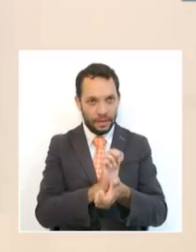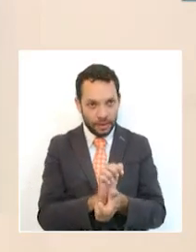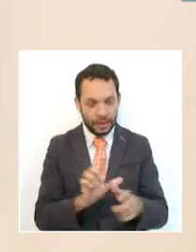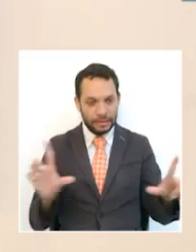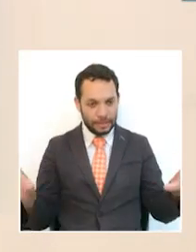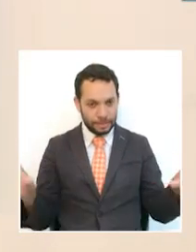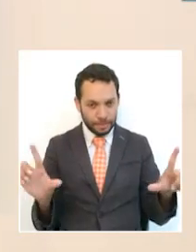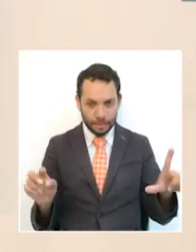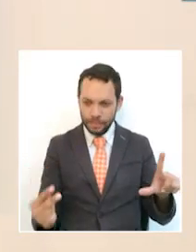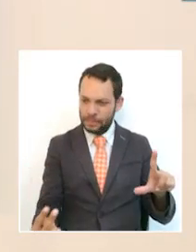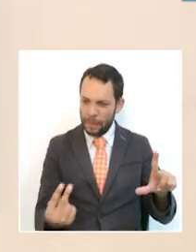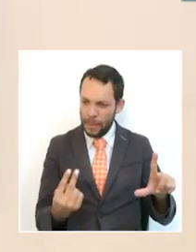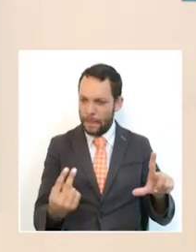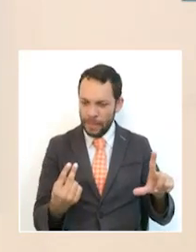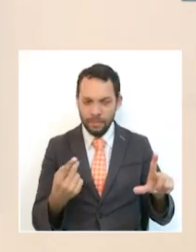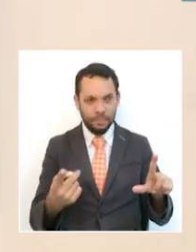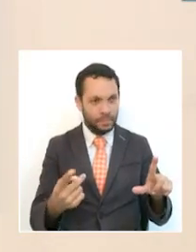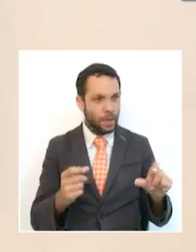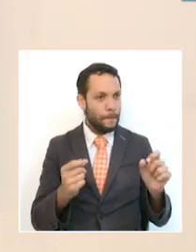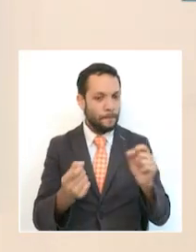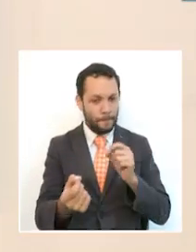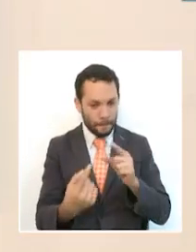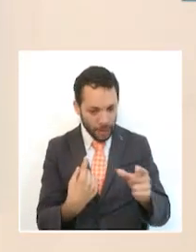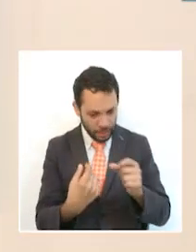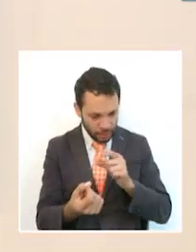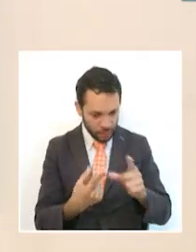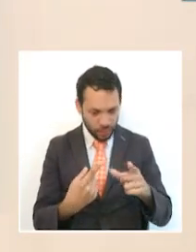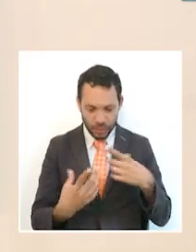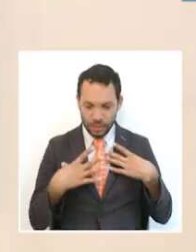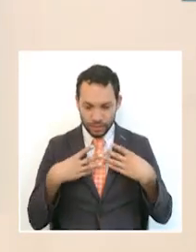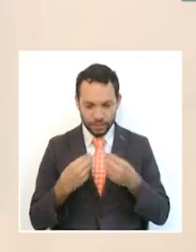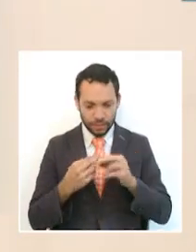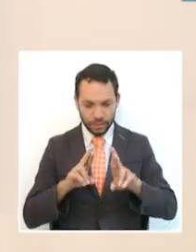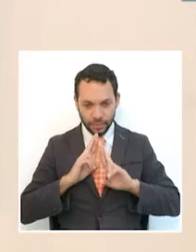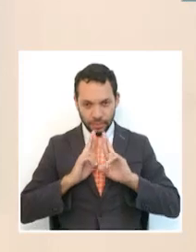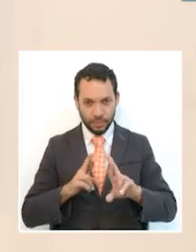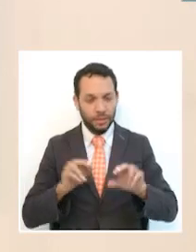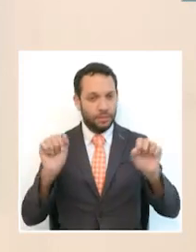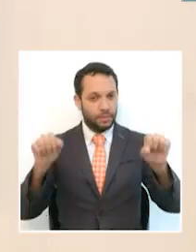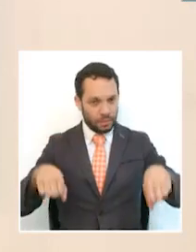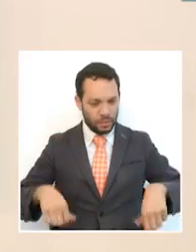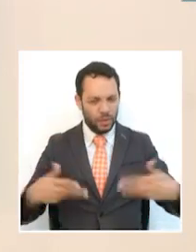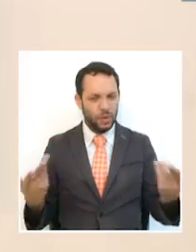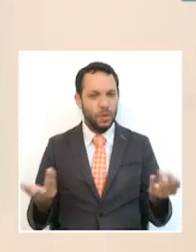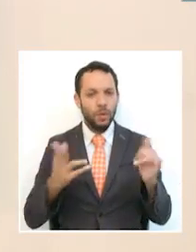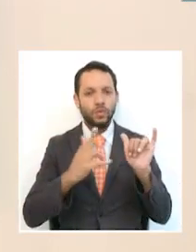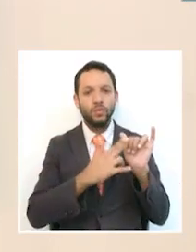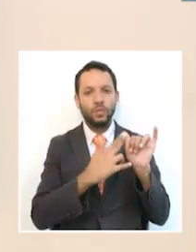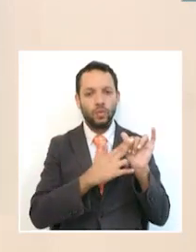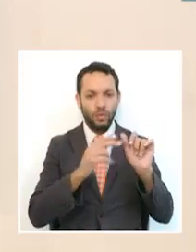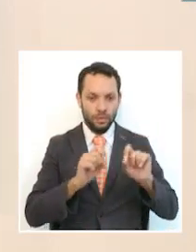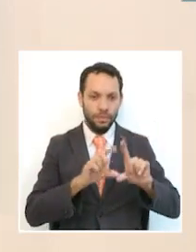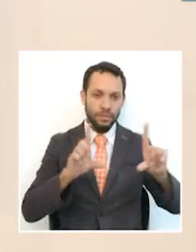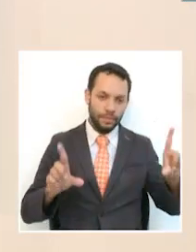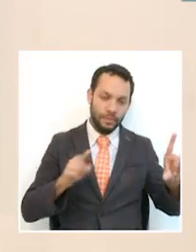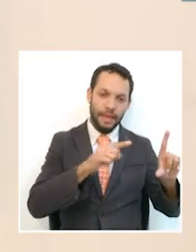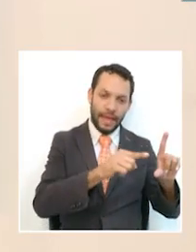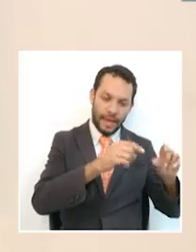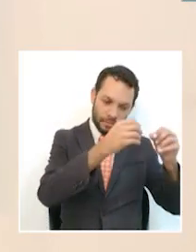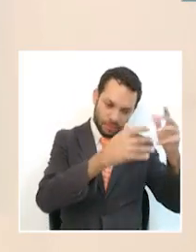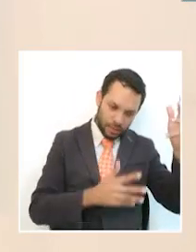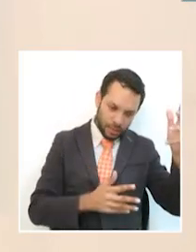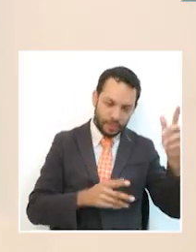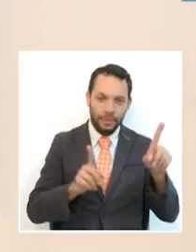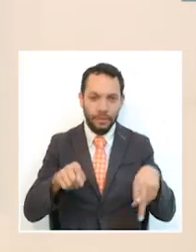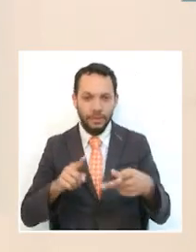todas las preguntas que hagan vamos a tratar de responderlas recuerden que pueden ver todos los programas a través de youtube también en facebook ver